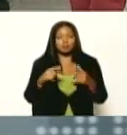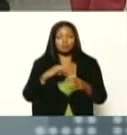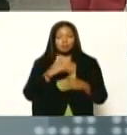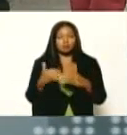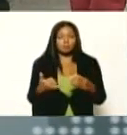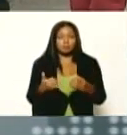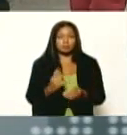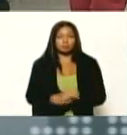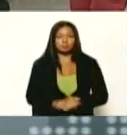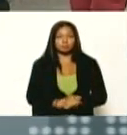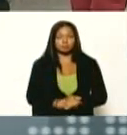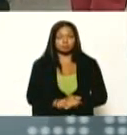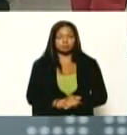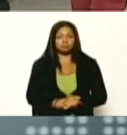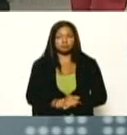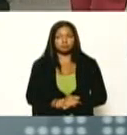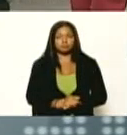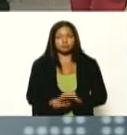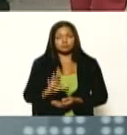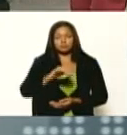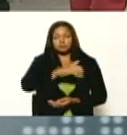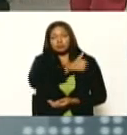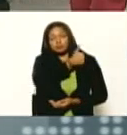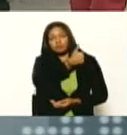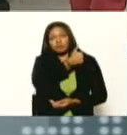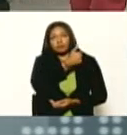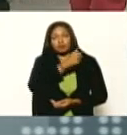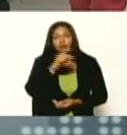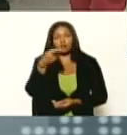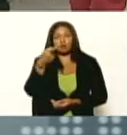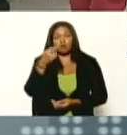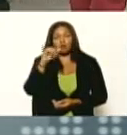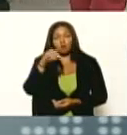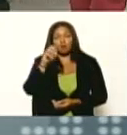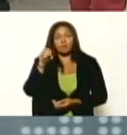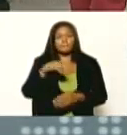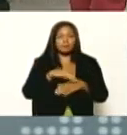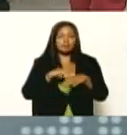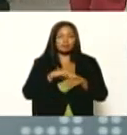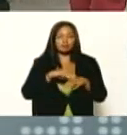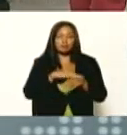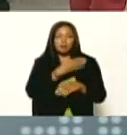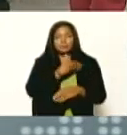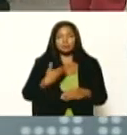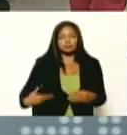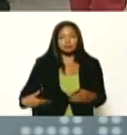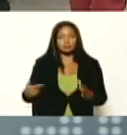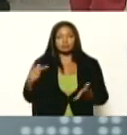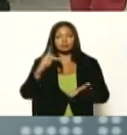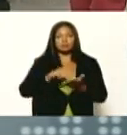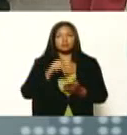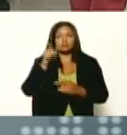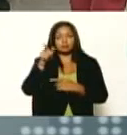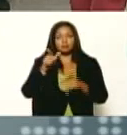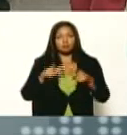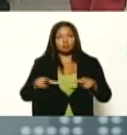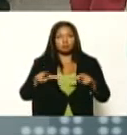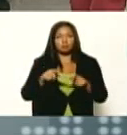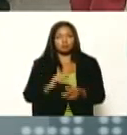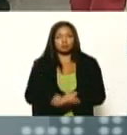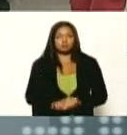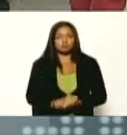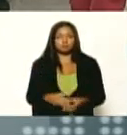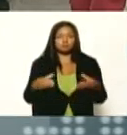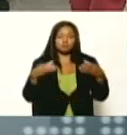programa, el general Jorge Márquez, ministro de la Presidencia, se les presenta ya. Él es miembro